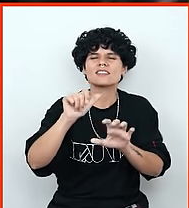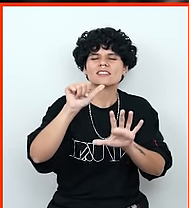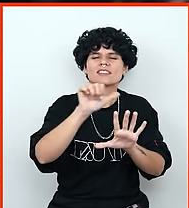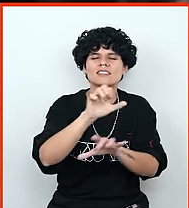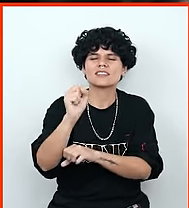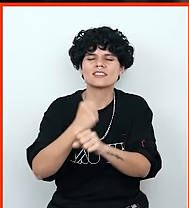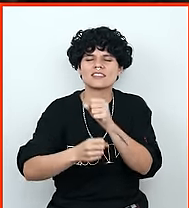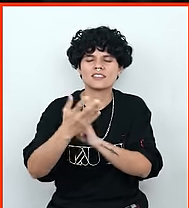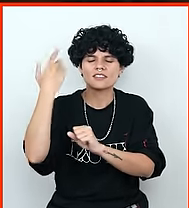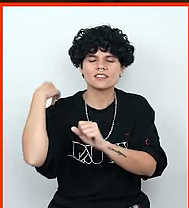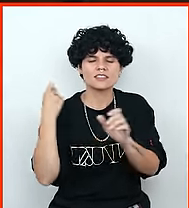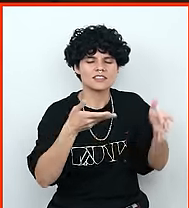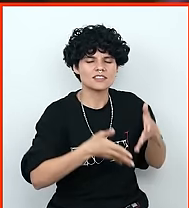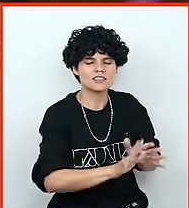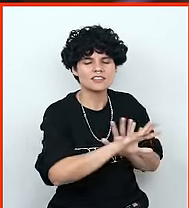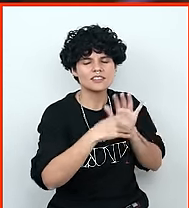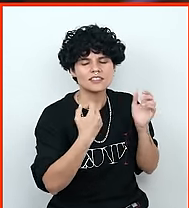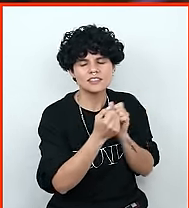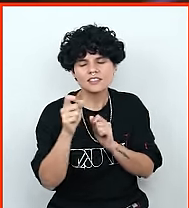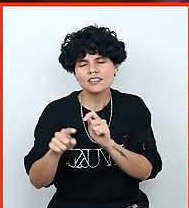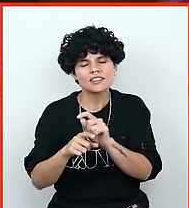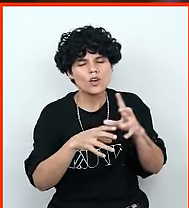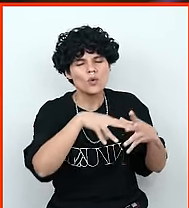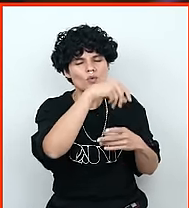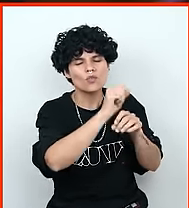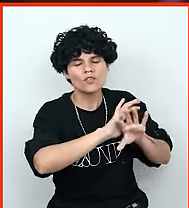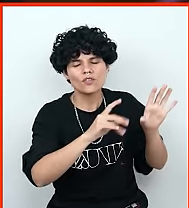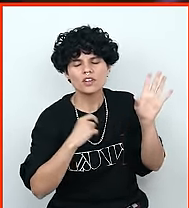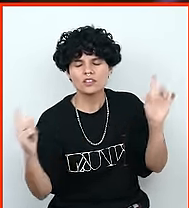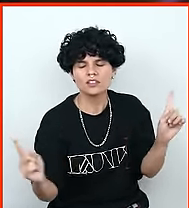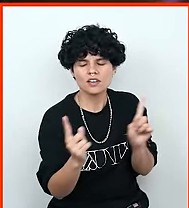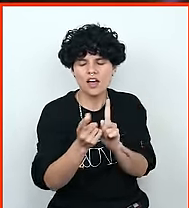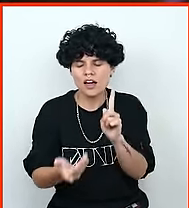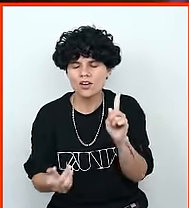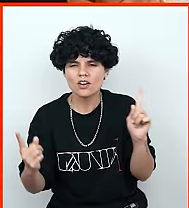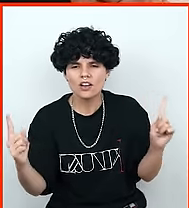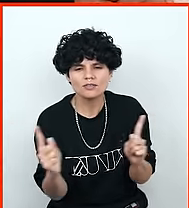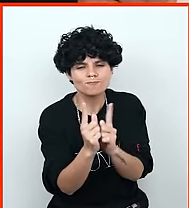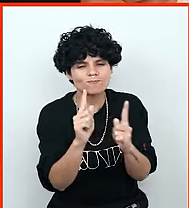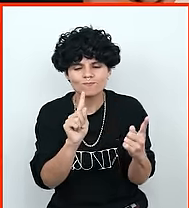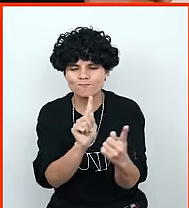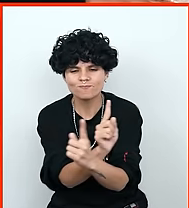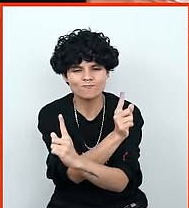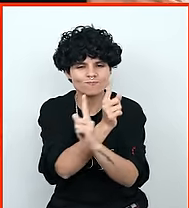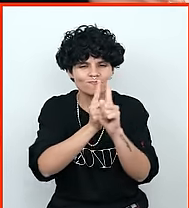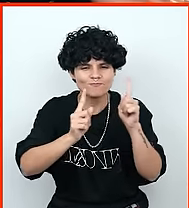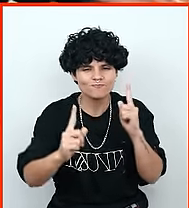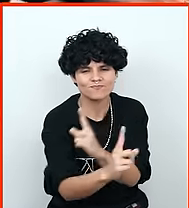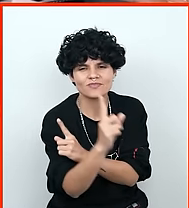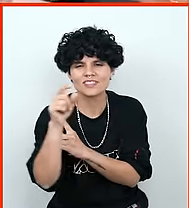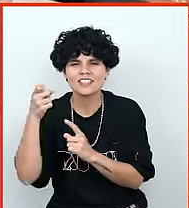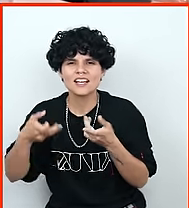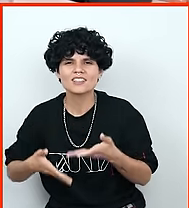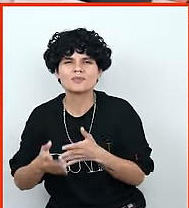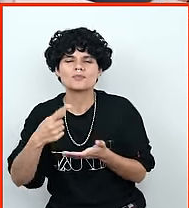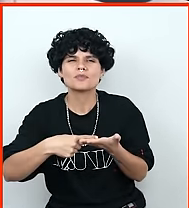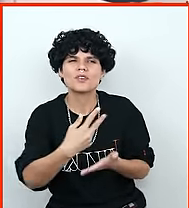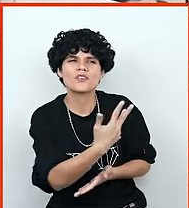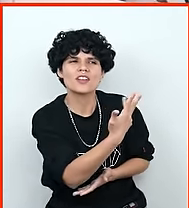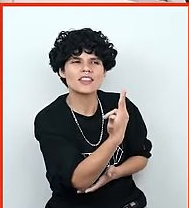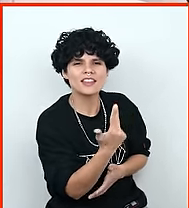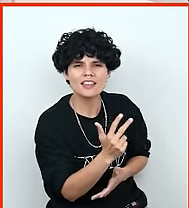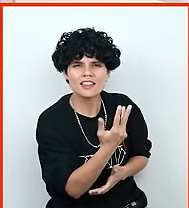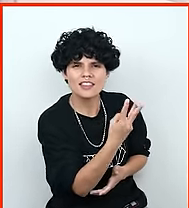jamás estarán juntos. Es esta coma cual también divide al mundo, irónico. Existencias de un segundo, en este párrafo existencial, ella nació en los